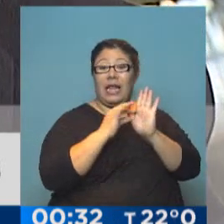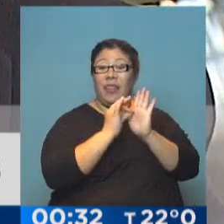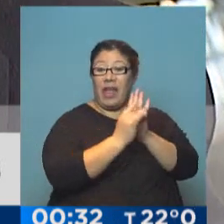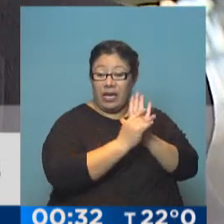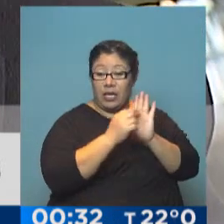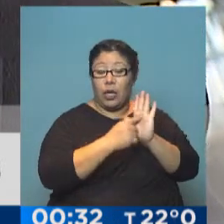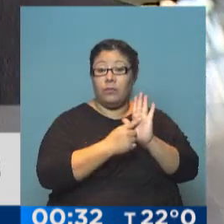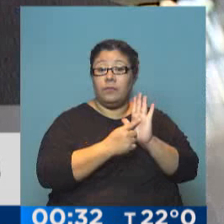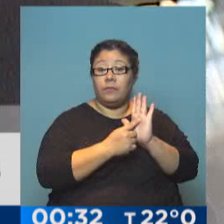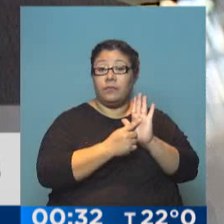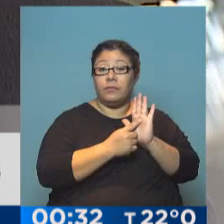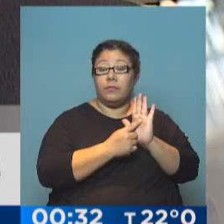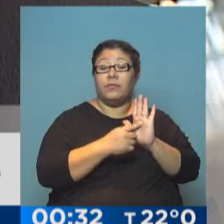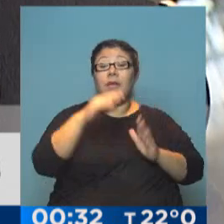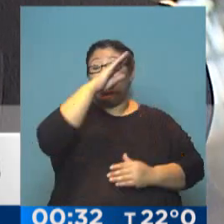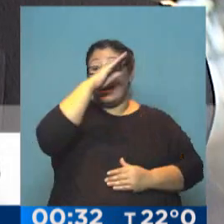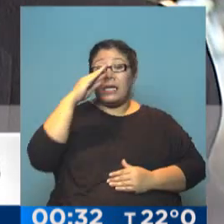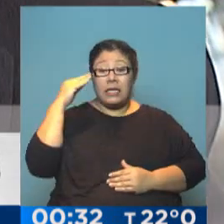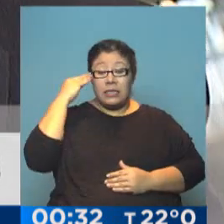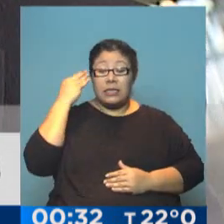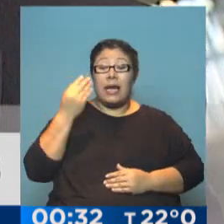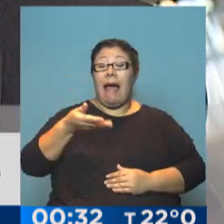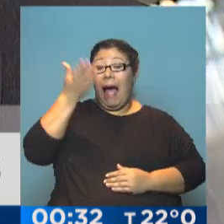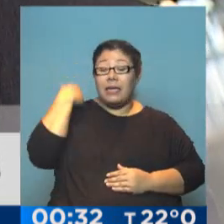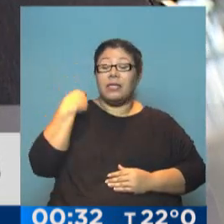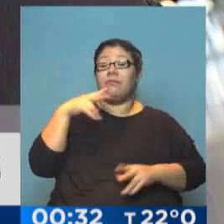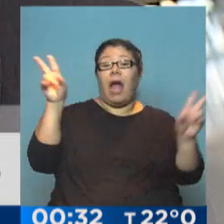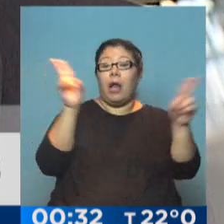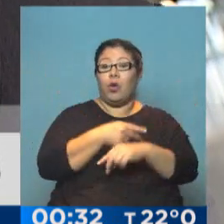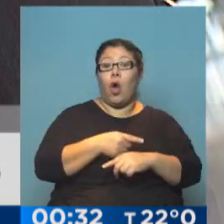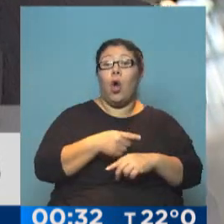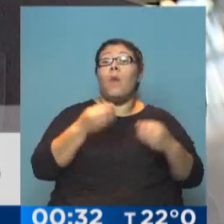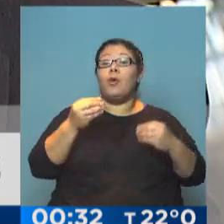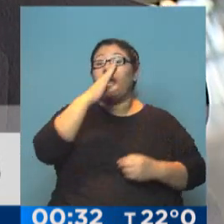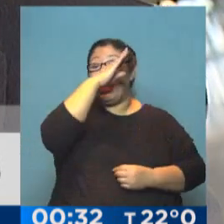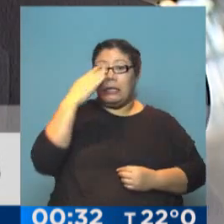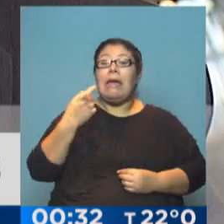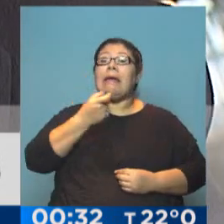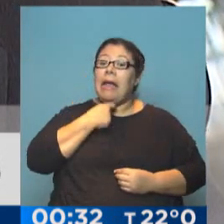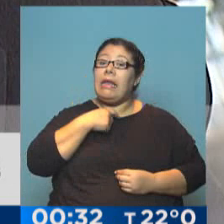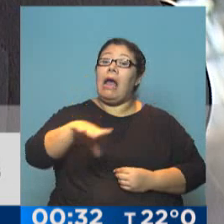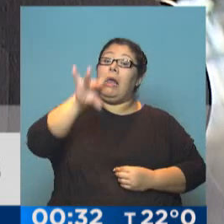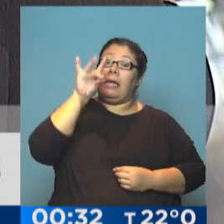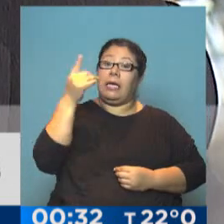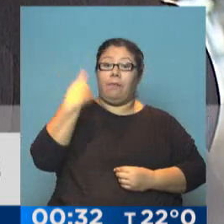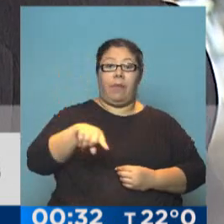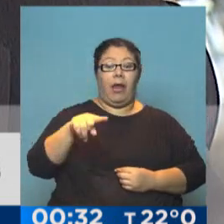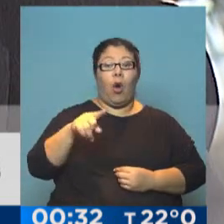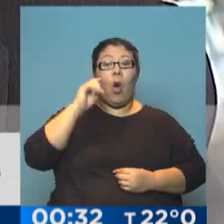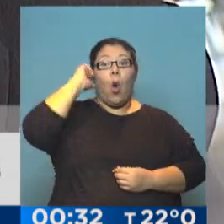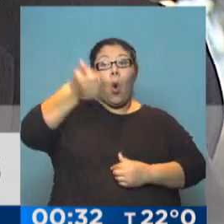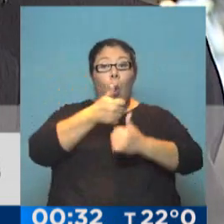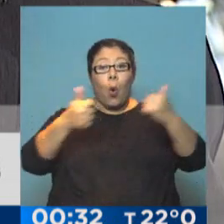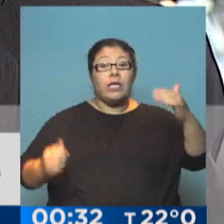a la entonces presidenta Cristina Fernández de Kirchner, precisamente porque quería nombrar unos conjueces y la Corte dijo que sin las mayorías